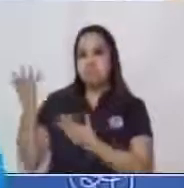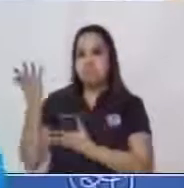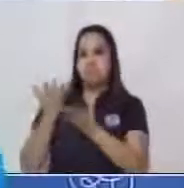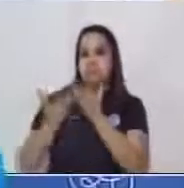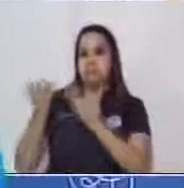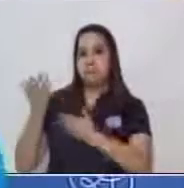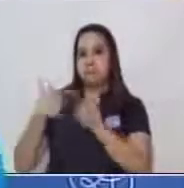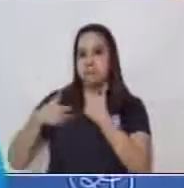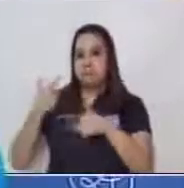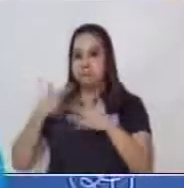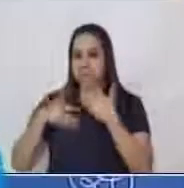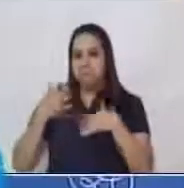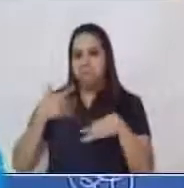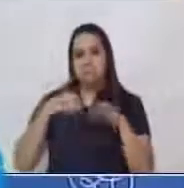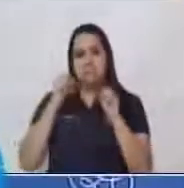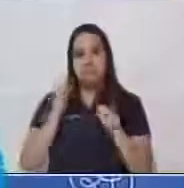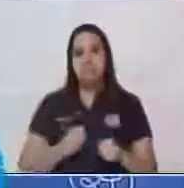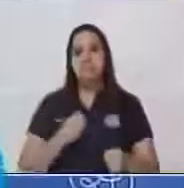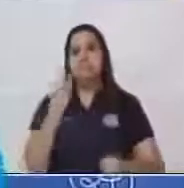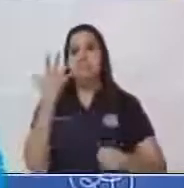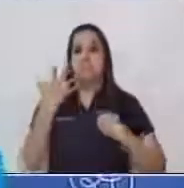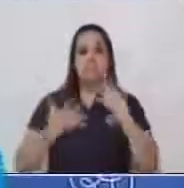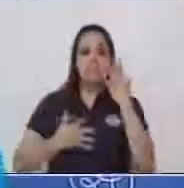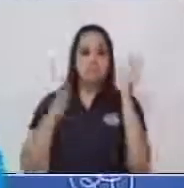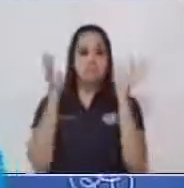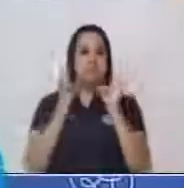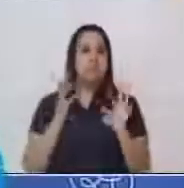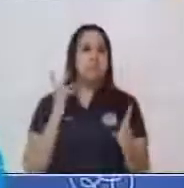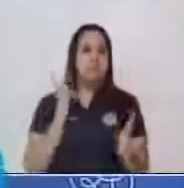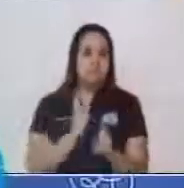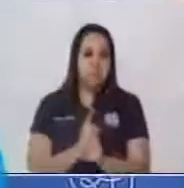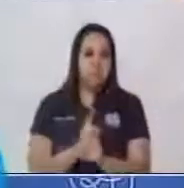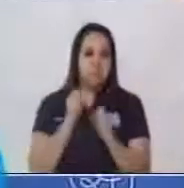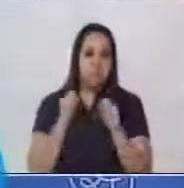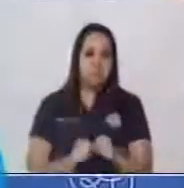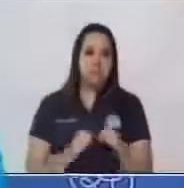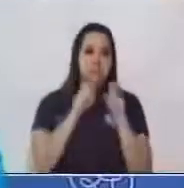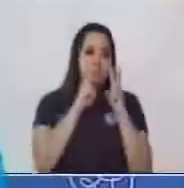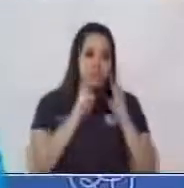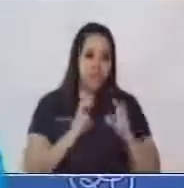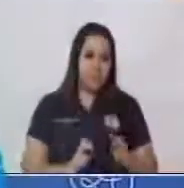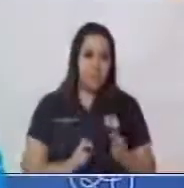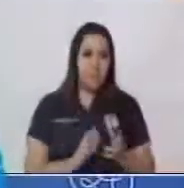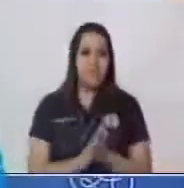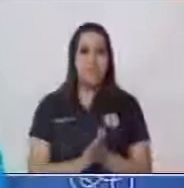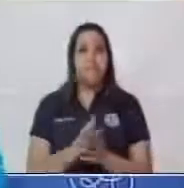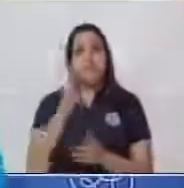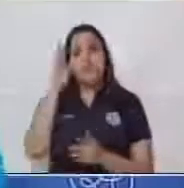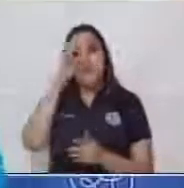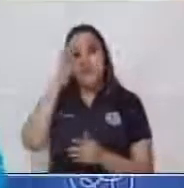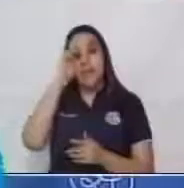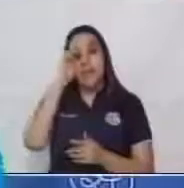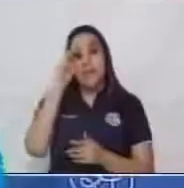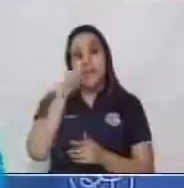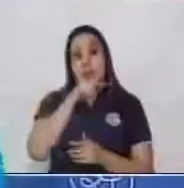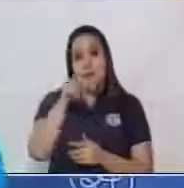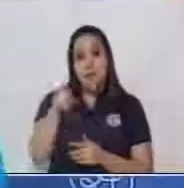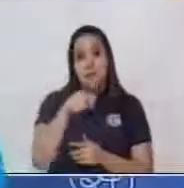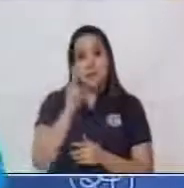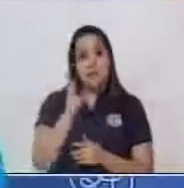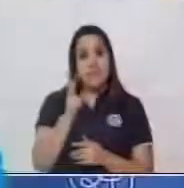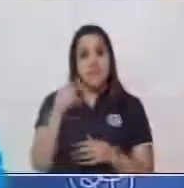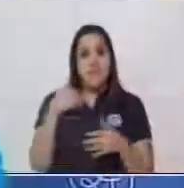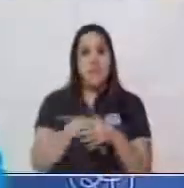y poder expresarlo de manera correcta para que podamos analizar. Muy bien, ten presente por favor guardar